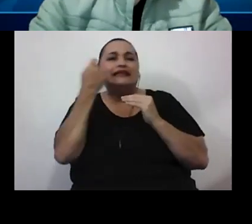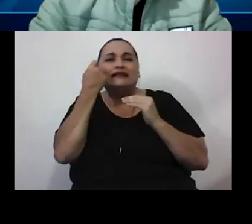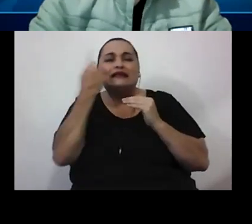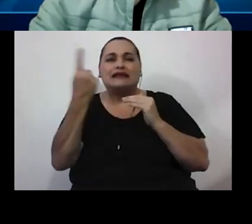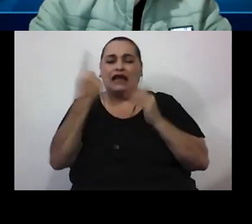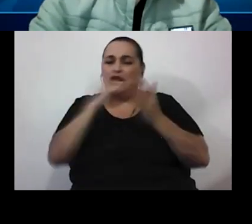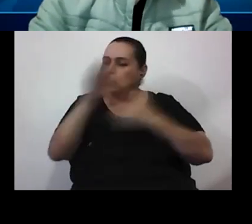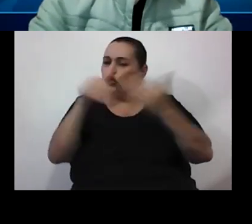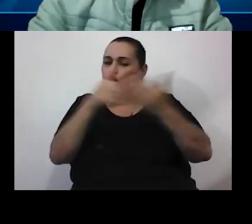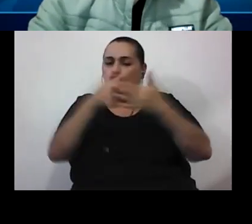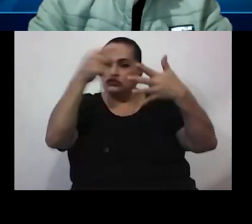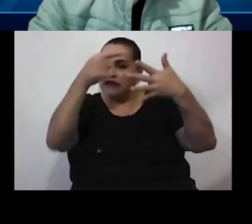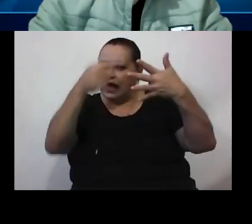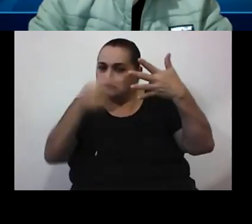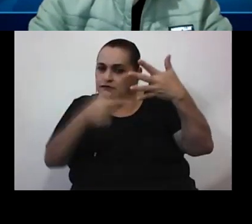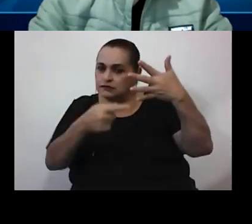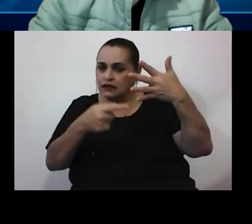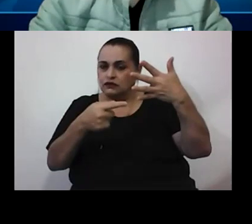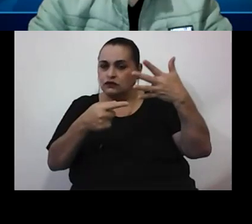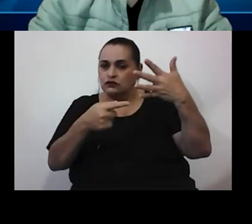los aspectos eh,